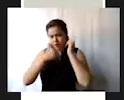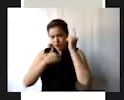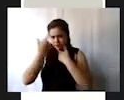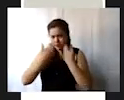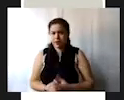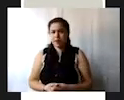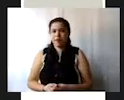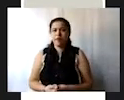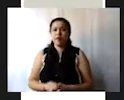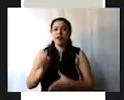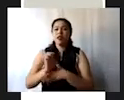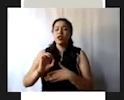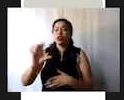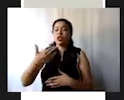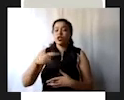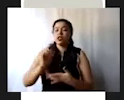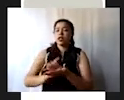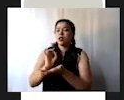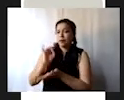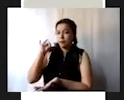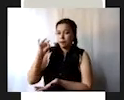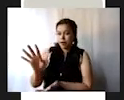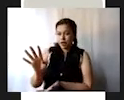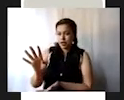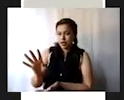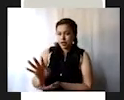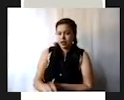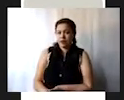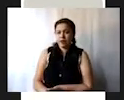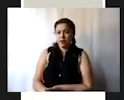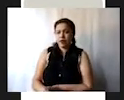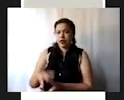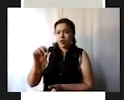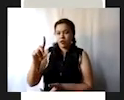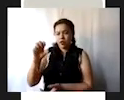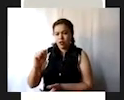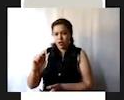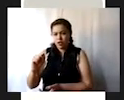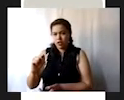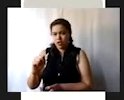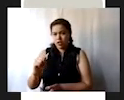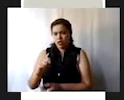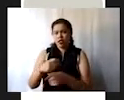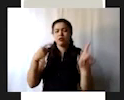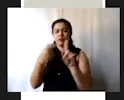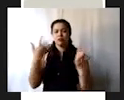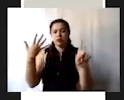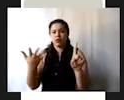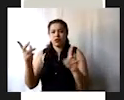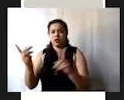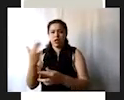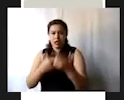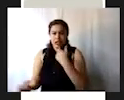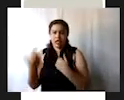les dejo aquí en el chat la página de los ODS. Esta es la del objetivo 5, pero otra vez si se van aquí a